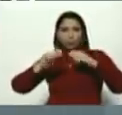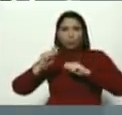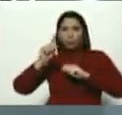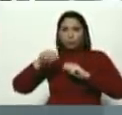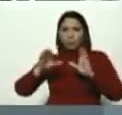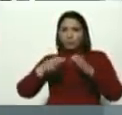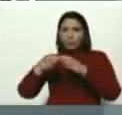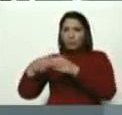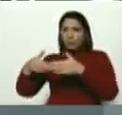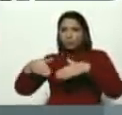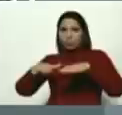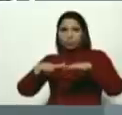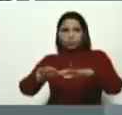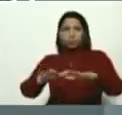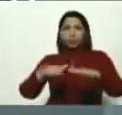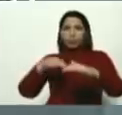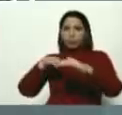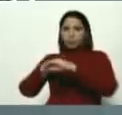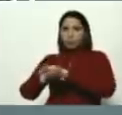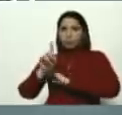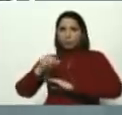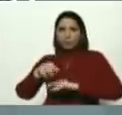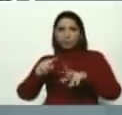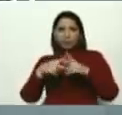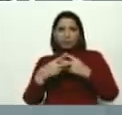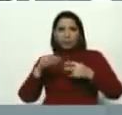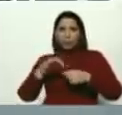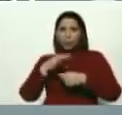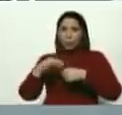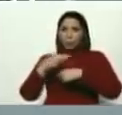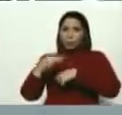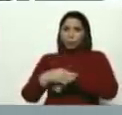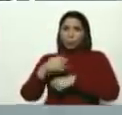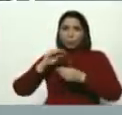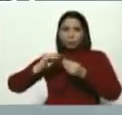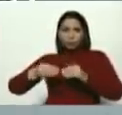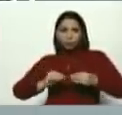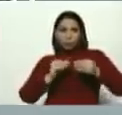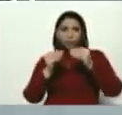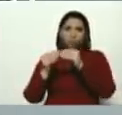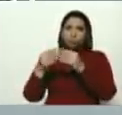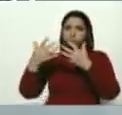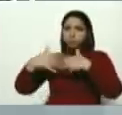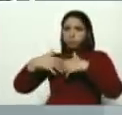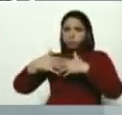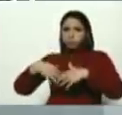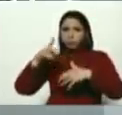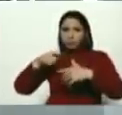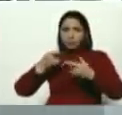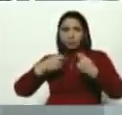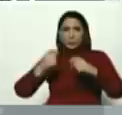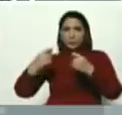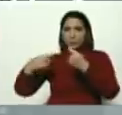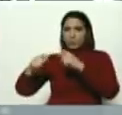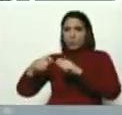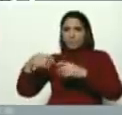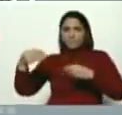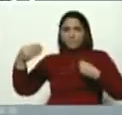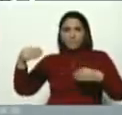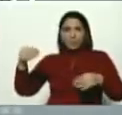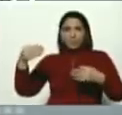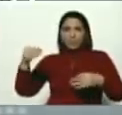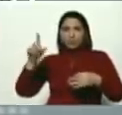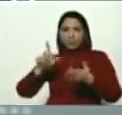sector textil, calzado, talleres de costura, reparación, mercería, industria y comercialización de papelerías